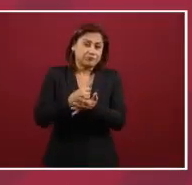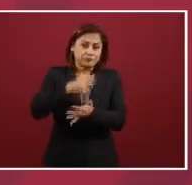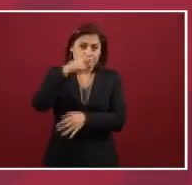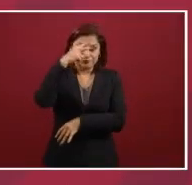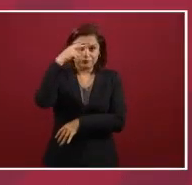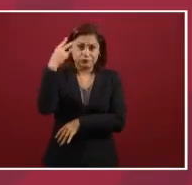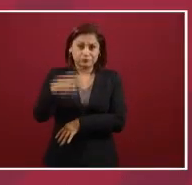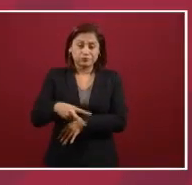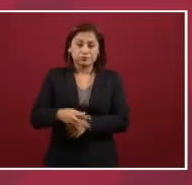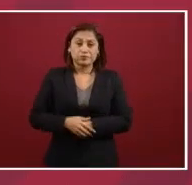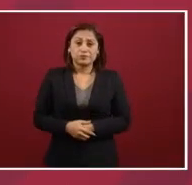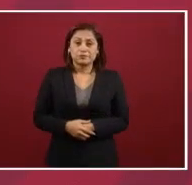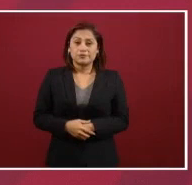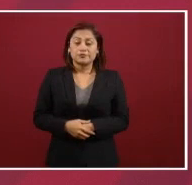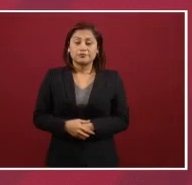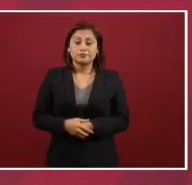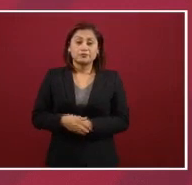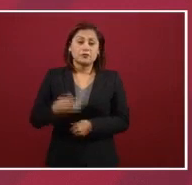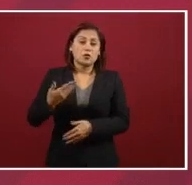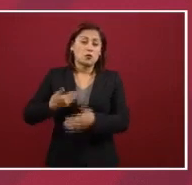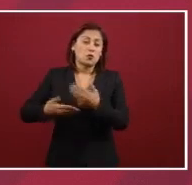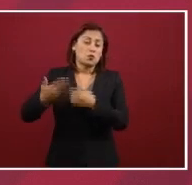desde la colonia,